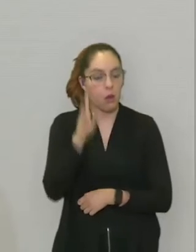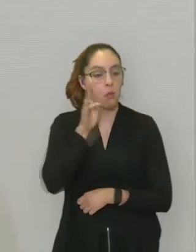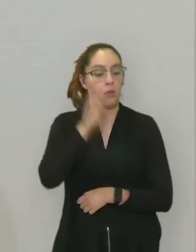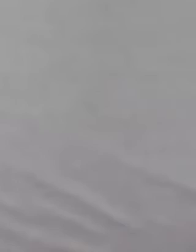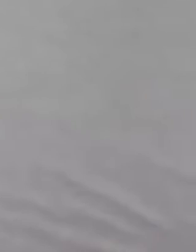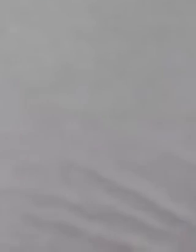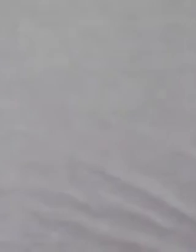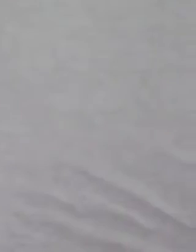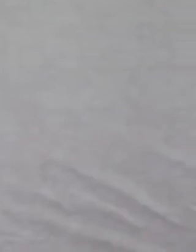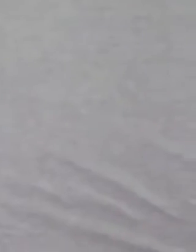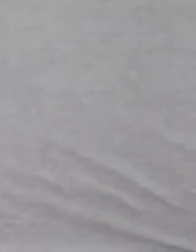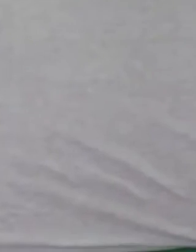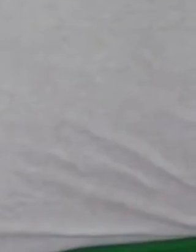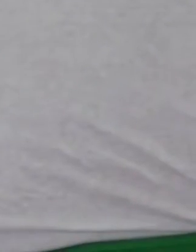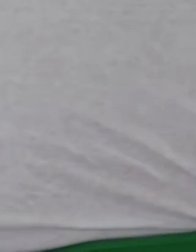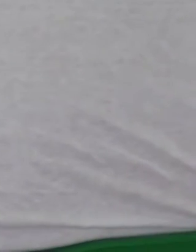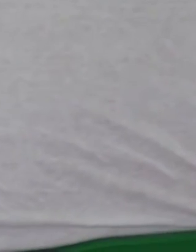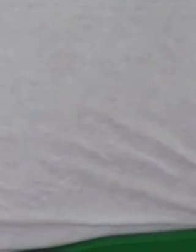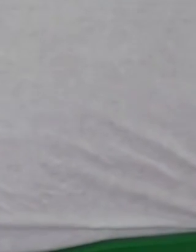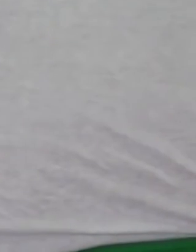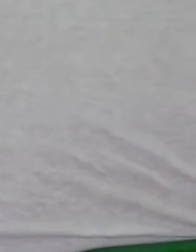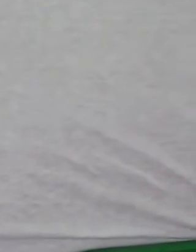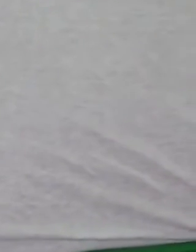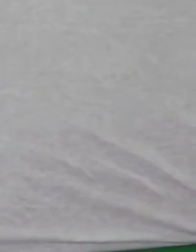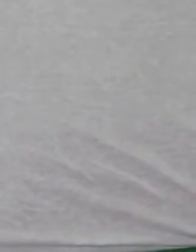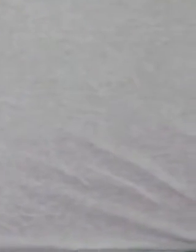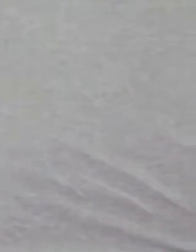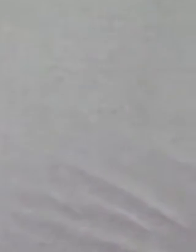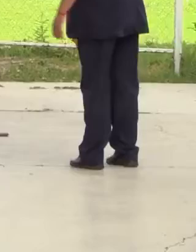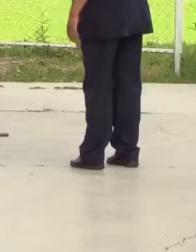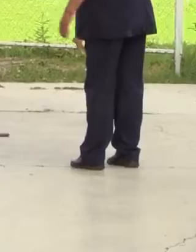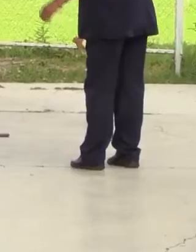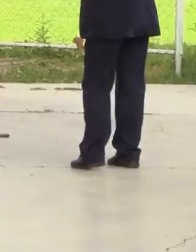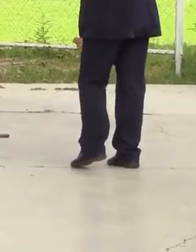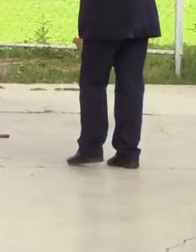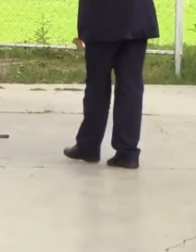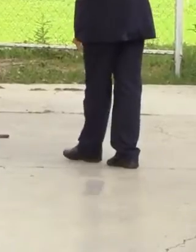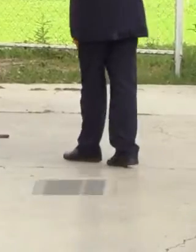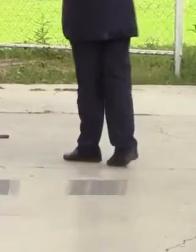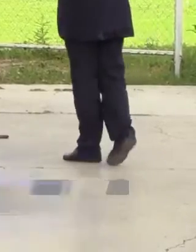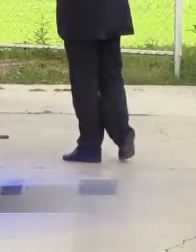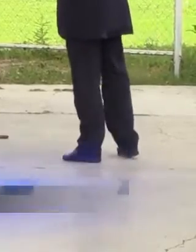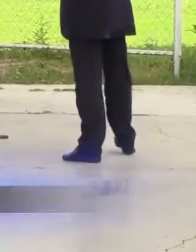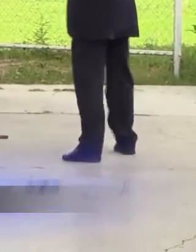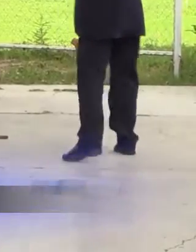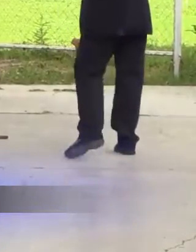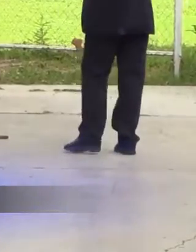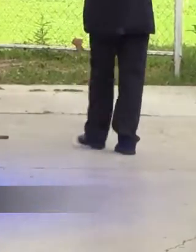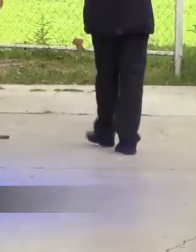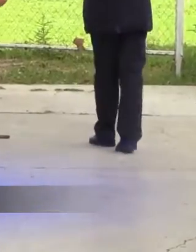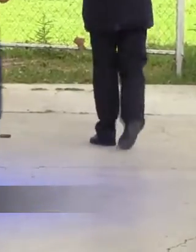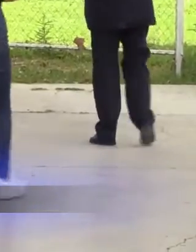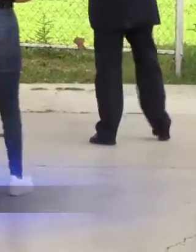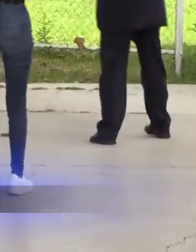jóvenes no se identifica algún factor de riesgo de manera inmediata alguna enfermedad pudiera condicionar